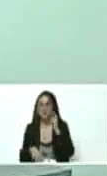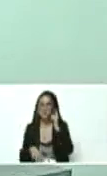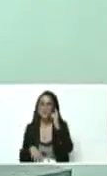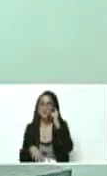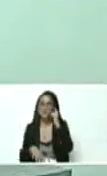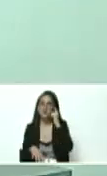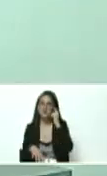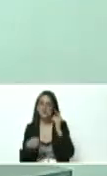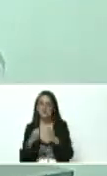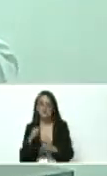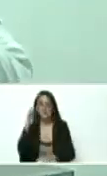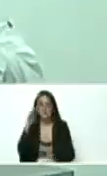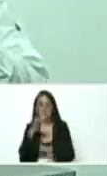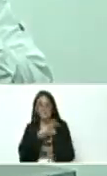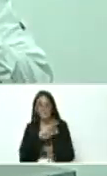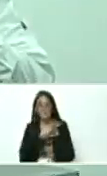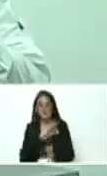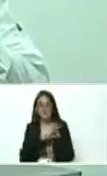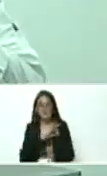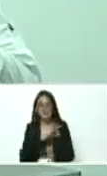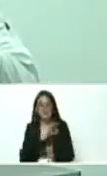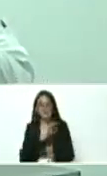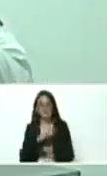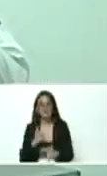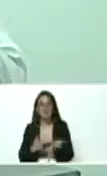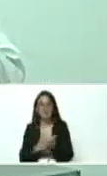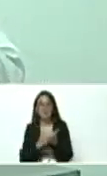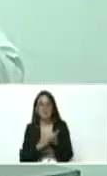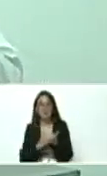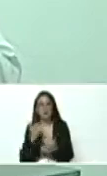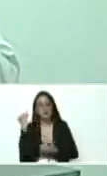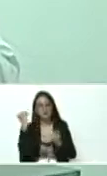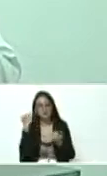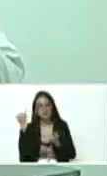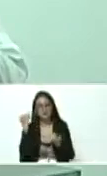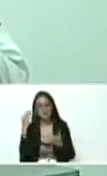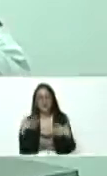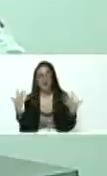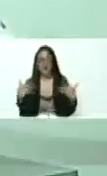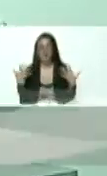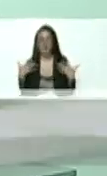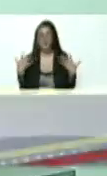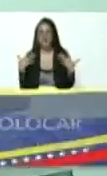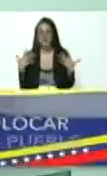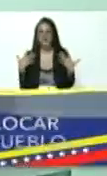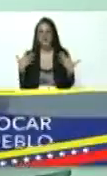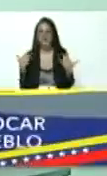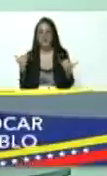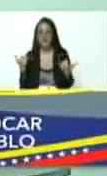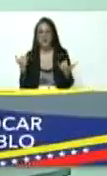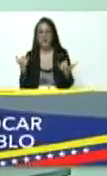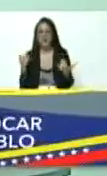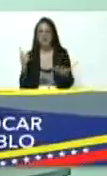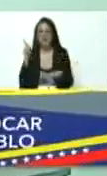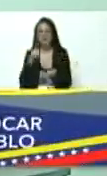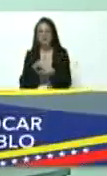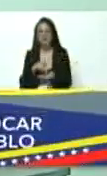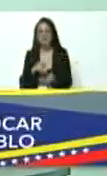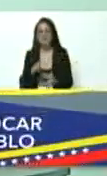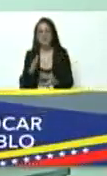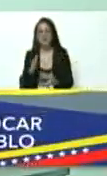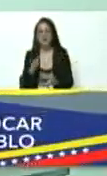brigadas comunitarias militares, llenos de empuje, de creatividad y de alegría. Y nos vamos para el set con la